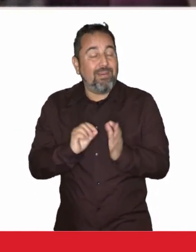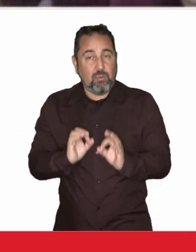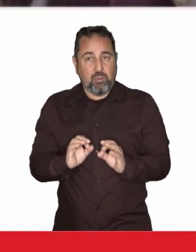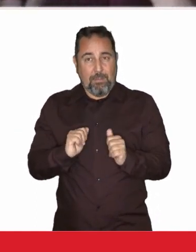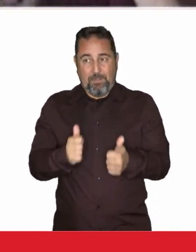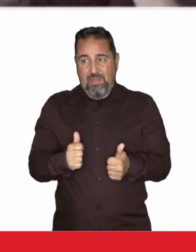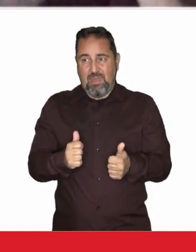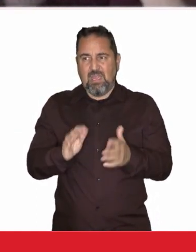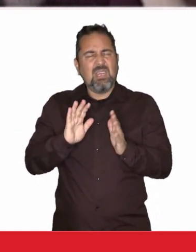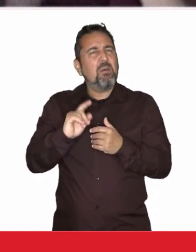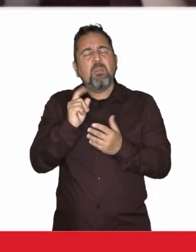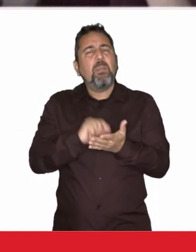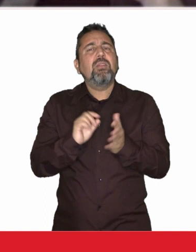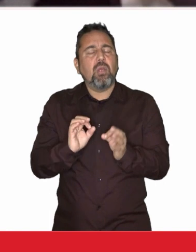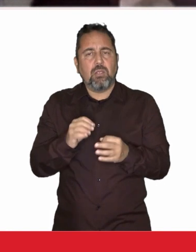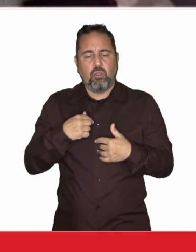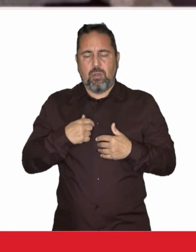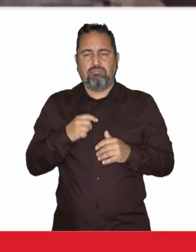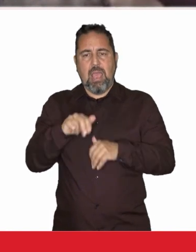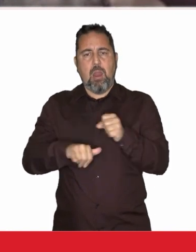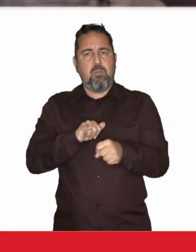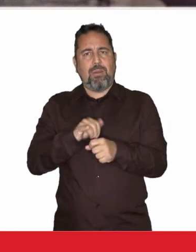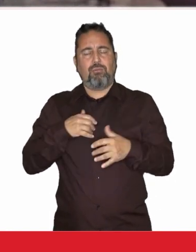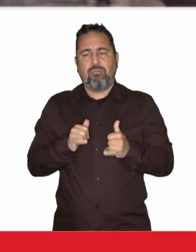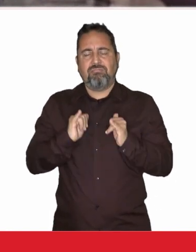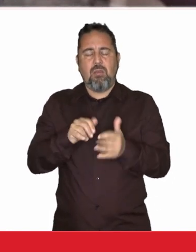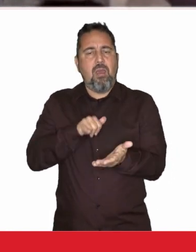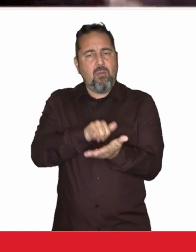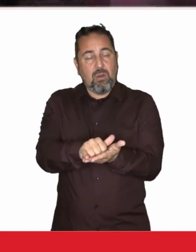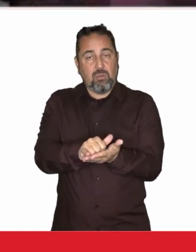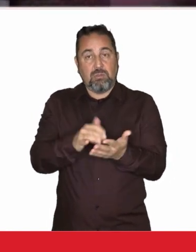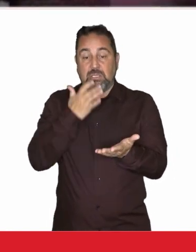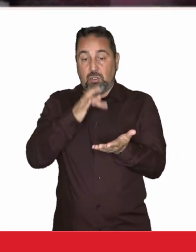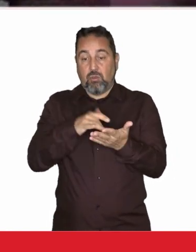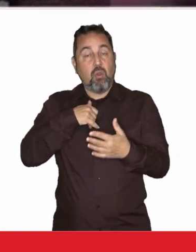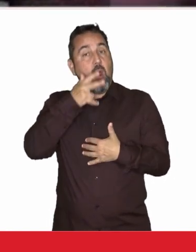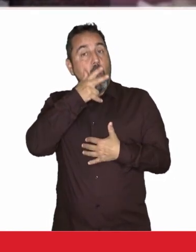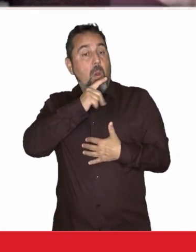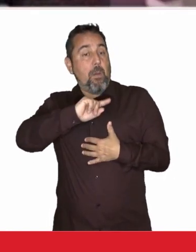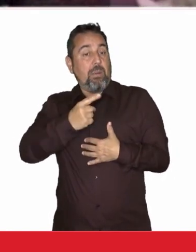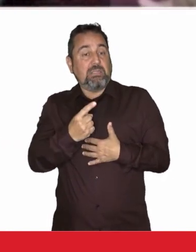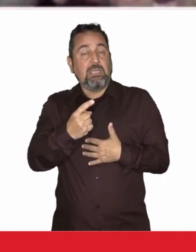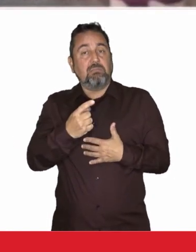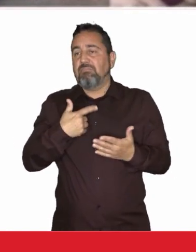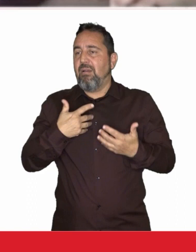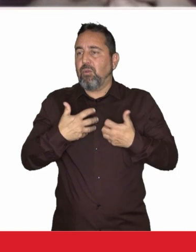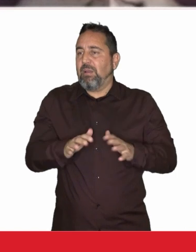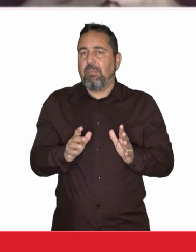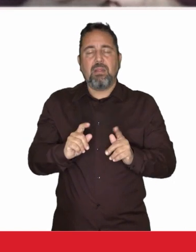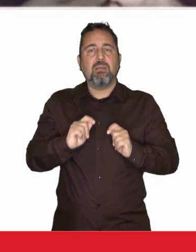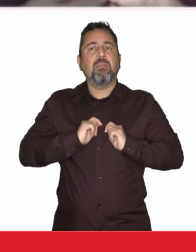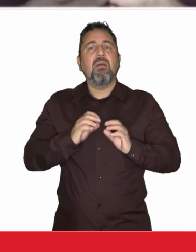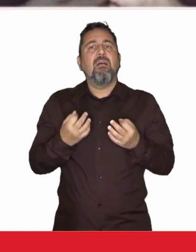momento, en realidad, sobre todo desde el momento en el que yo llego al aeropuerto. Si voy en business, muchas veces me entregan